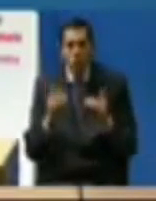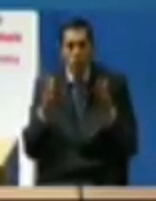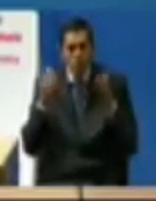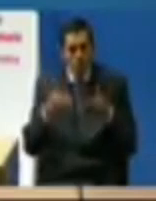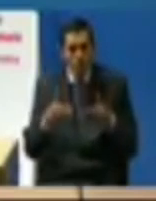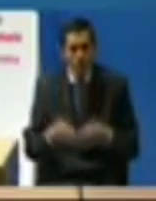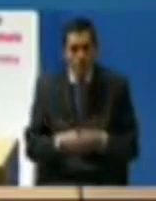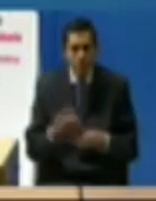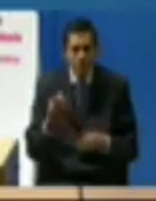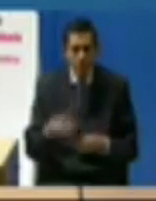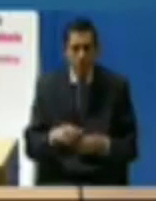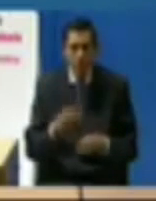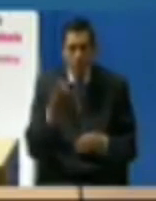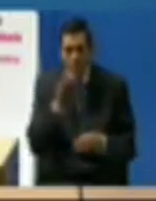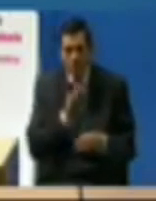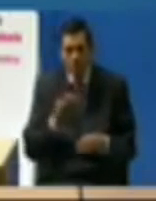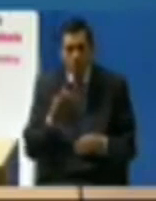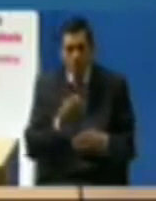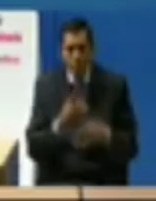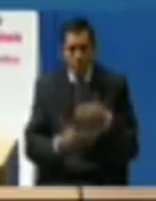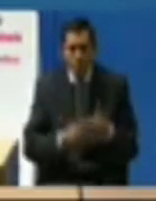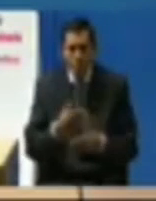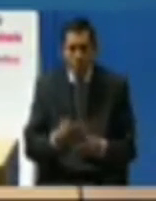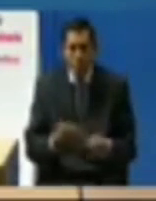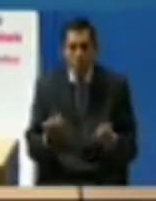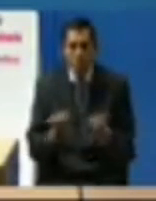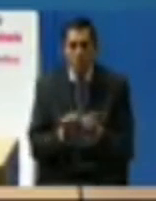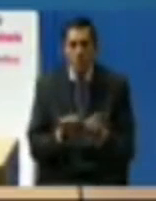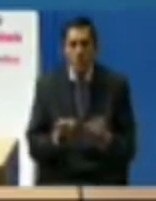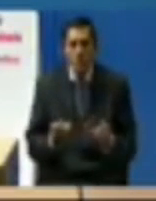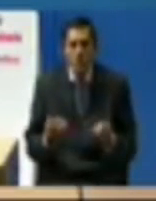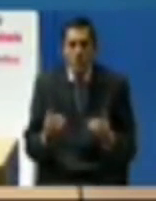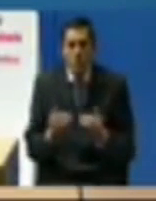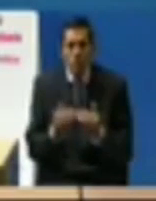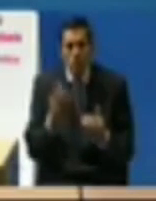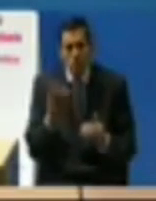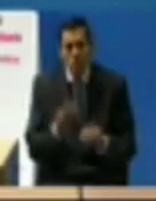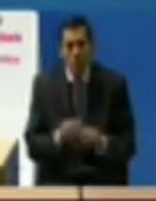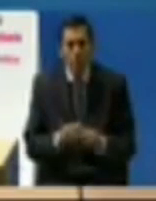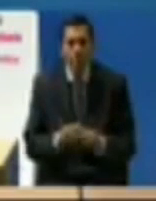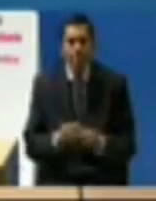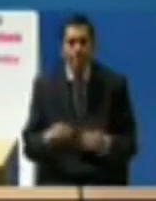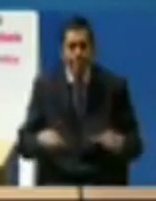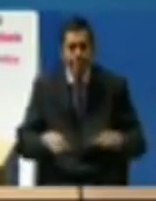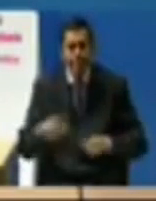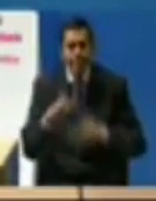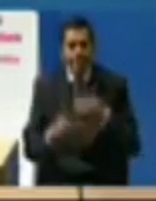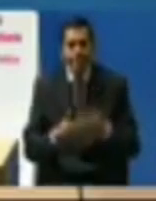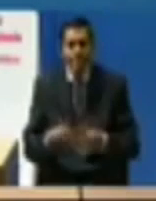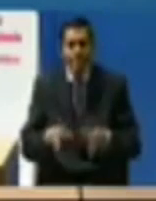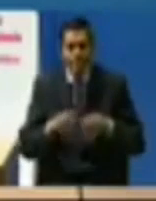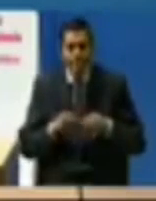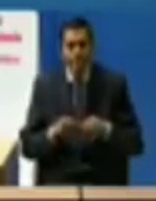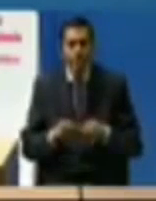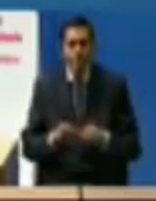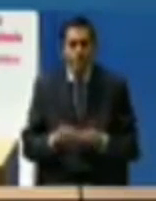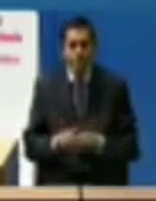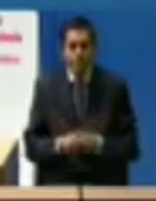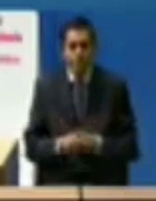progreso, para alcanzar la igualdad de género o para dar prioridad a acciones tendientes a abordar la disparidad de